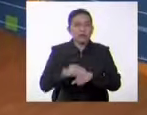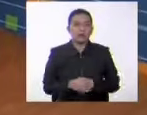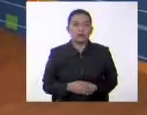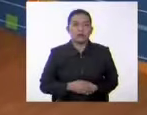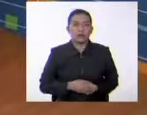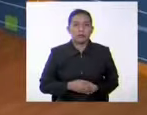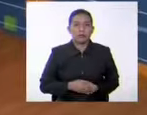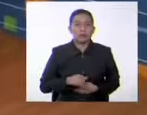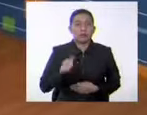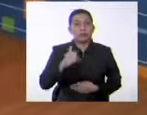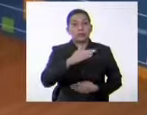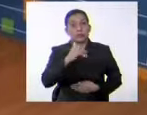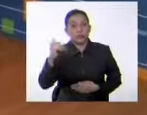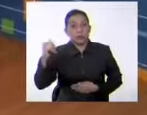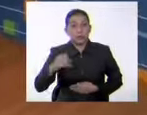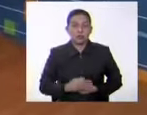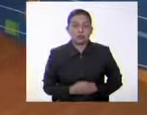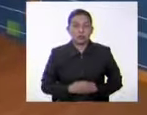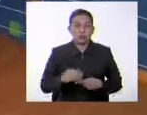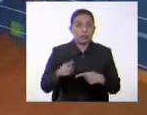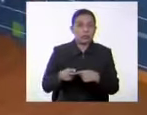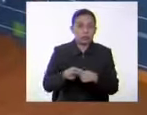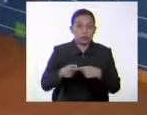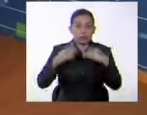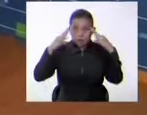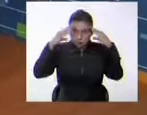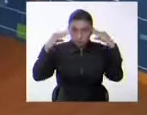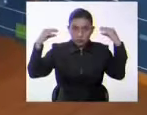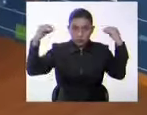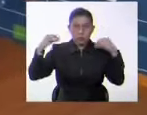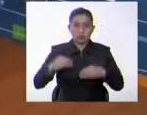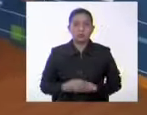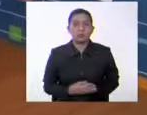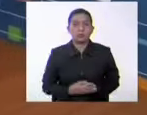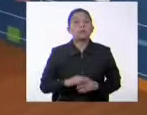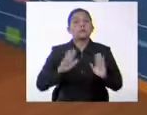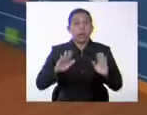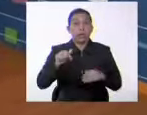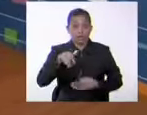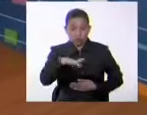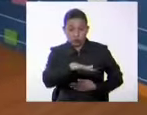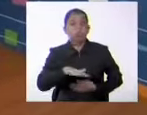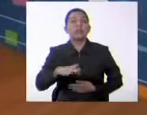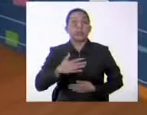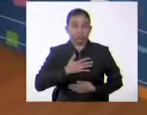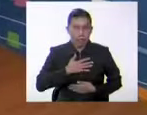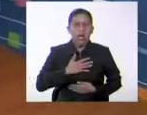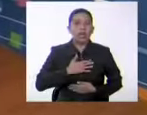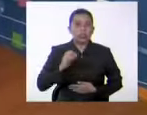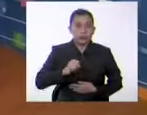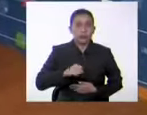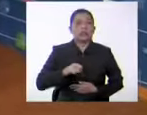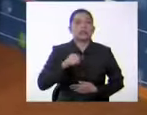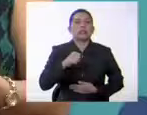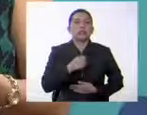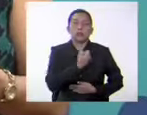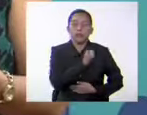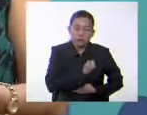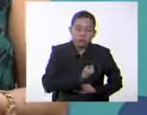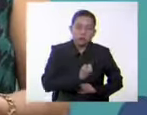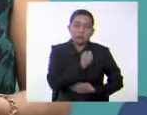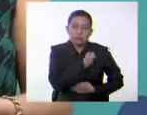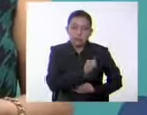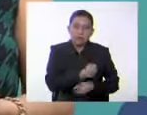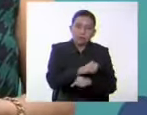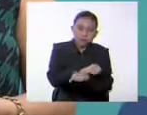con Portugal, ni con Inglaterra, pero en sus colonias siguió existiendo la esclavitud. Pero sí, las intenciones fueron buenas,